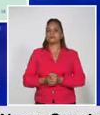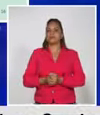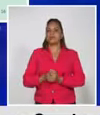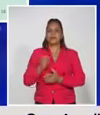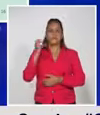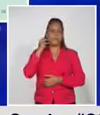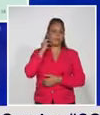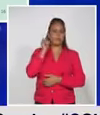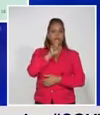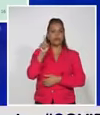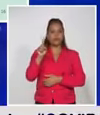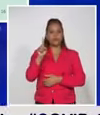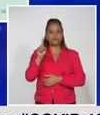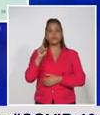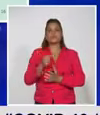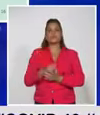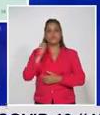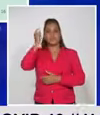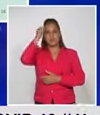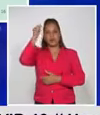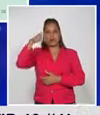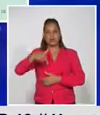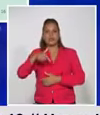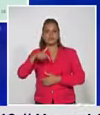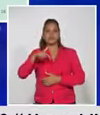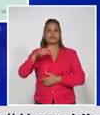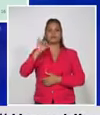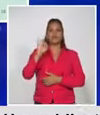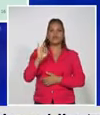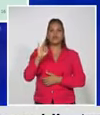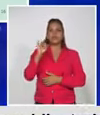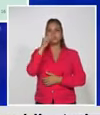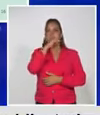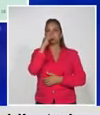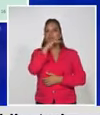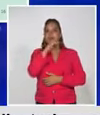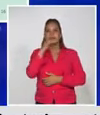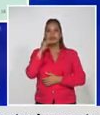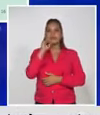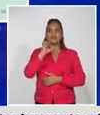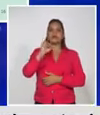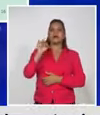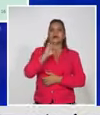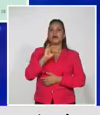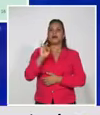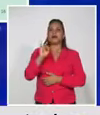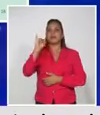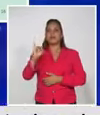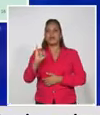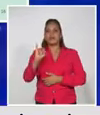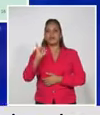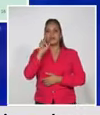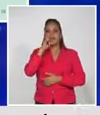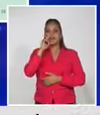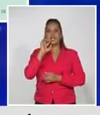Manzanillo con 11, Jiguaní con 7, Guisa con 6, Niquero y Pilón con 3, igual que Campechuela,